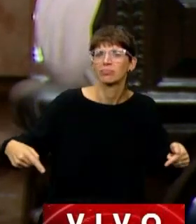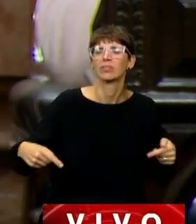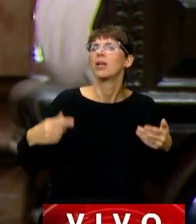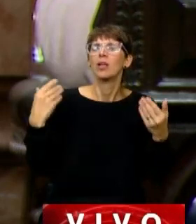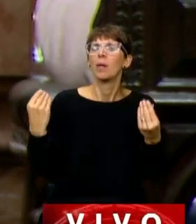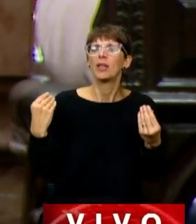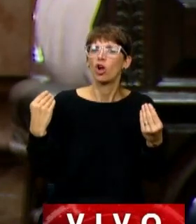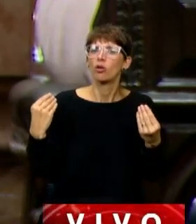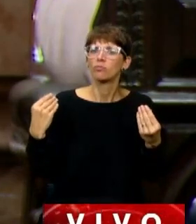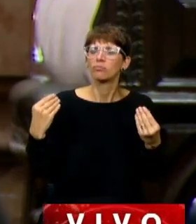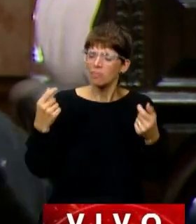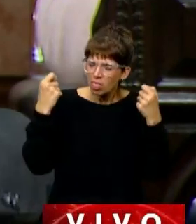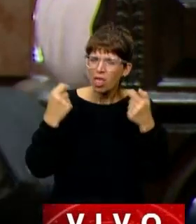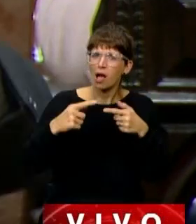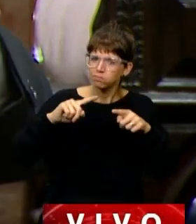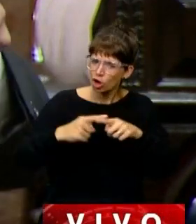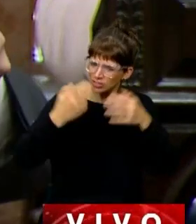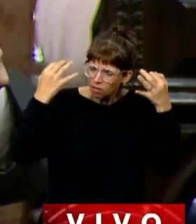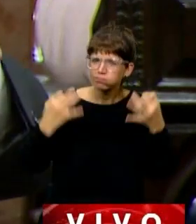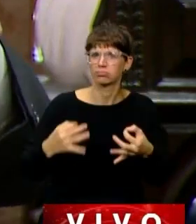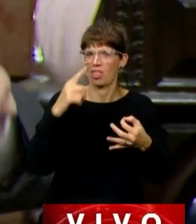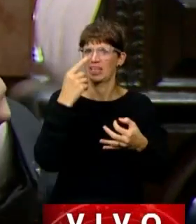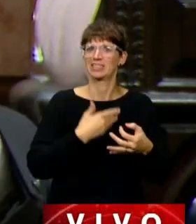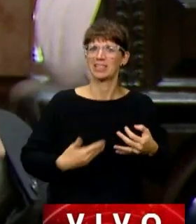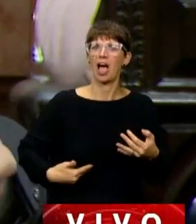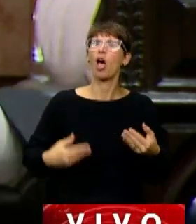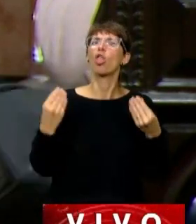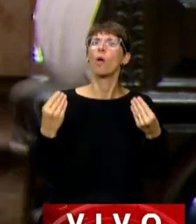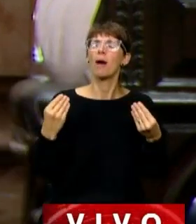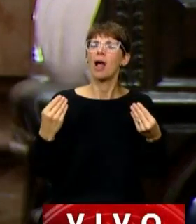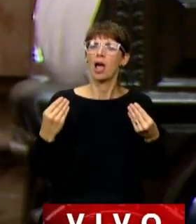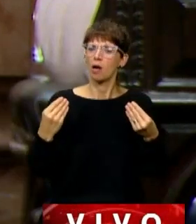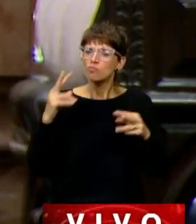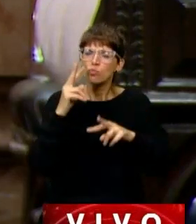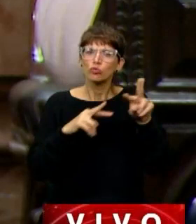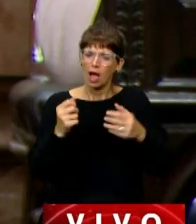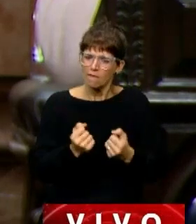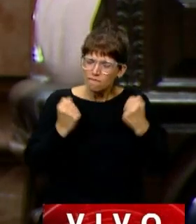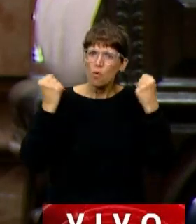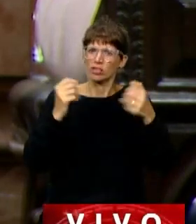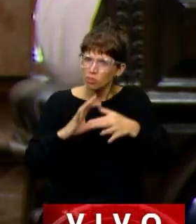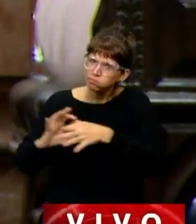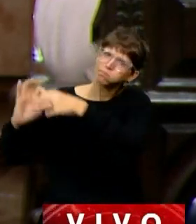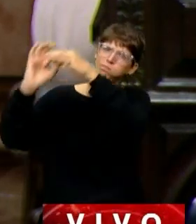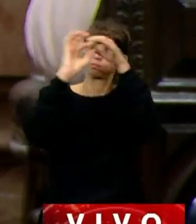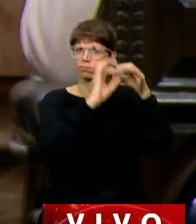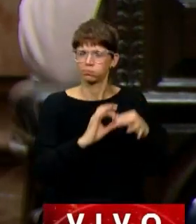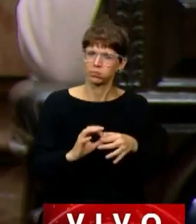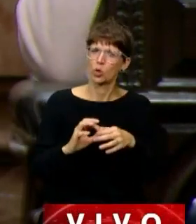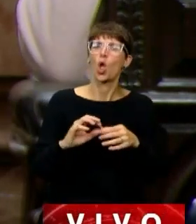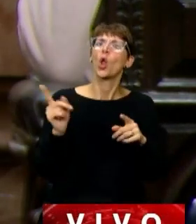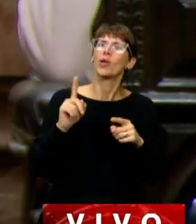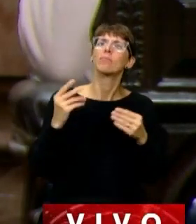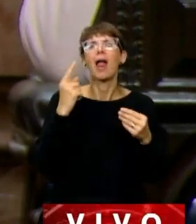Pero hagamos políticas de Estado para sentarnos a comprometer esfuerzos, no para sentarnos